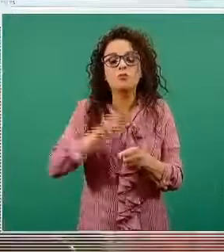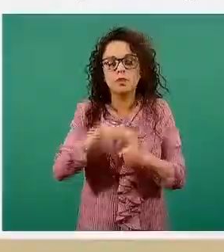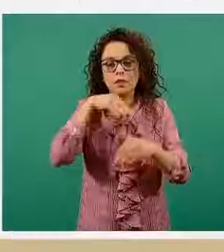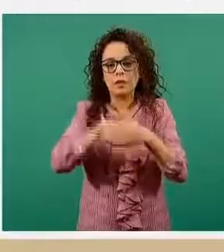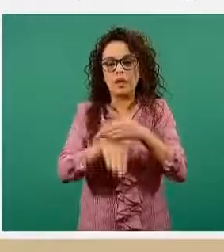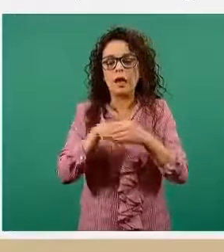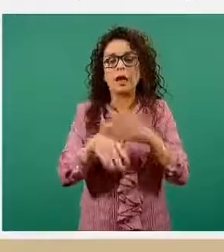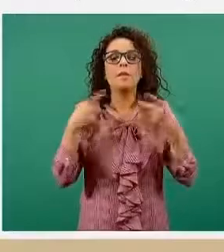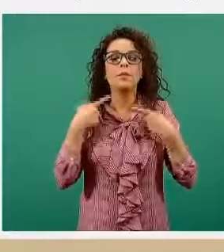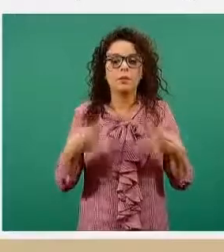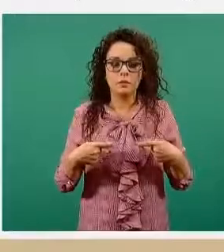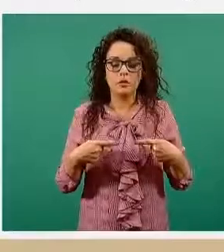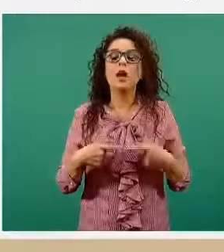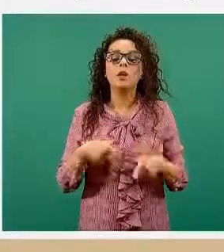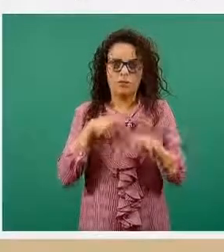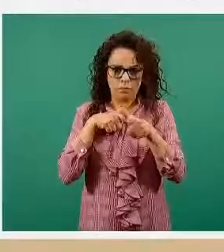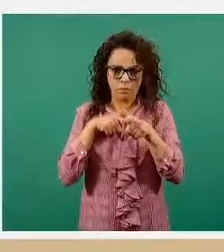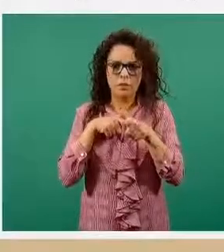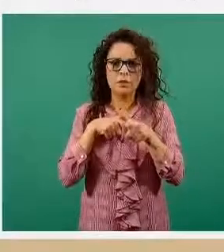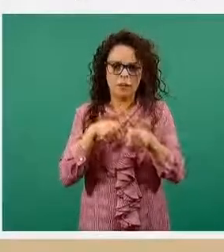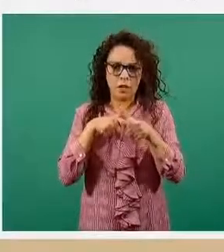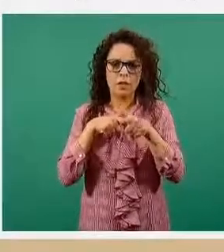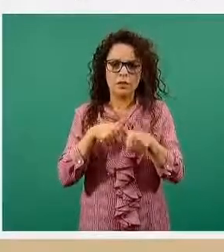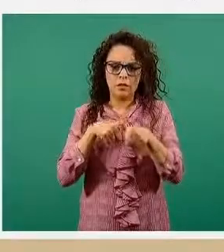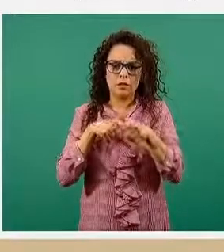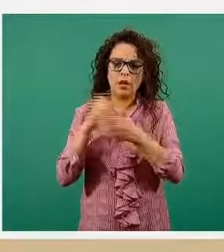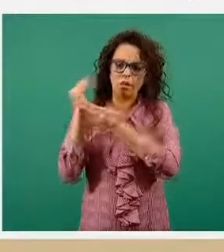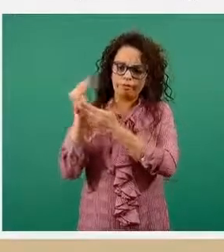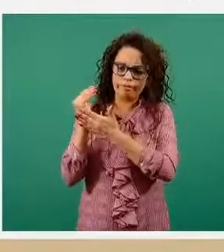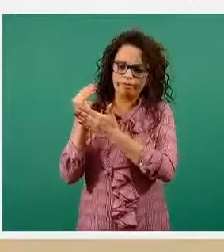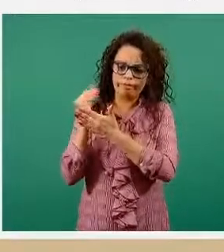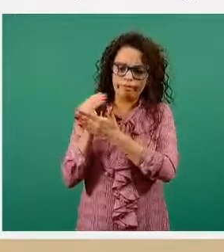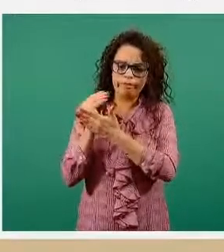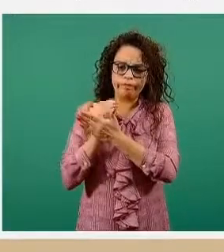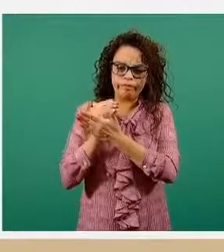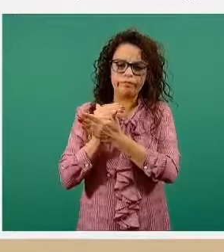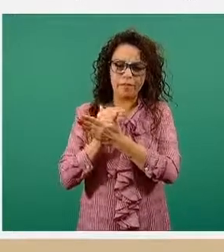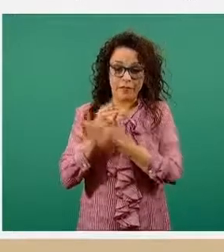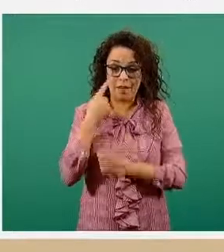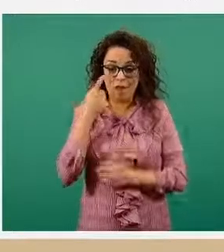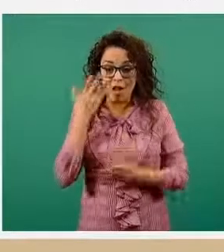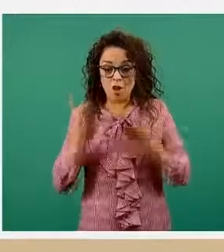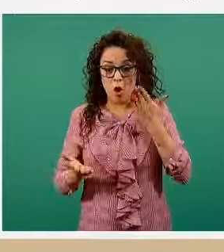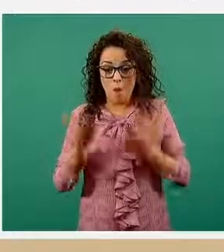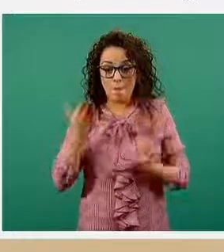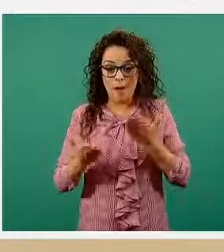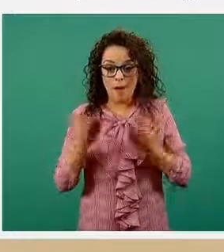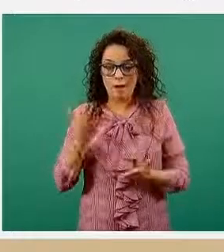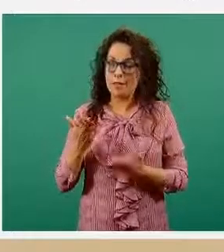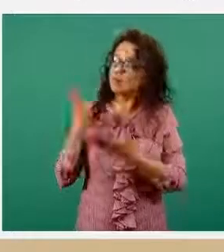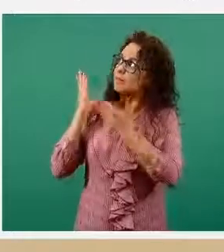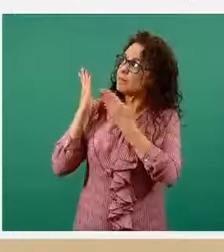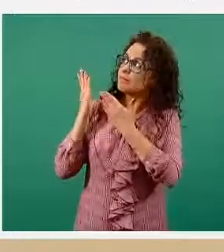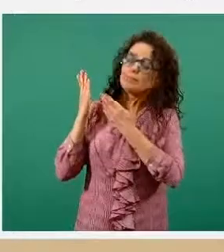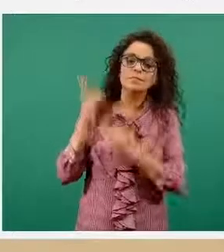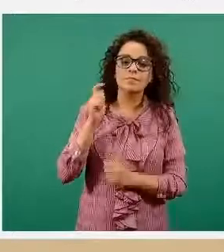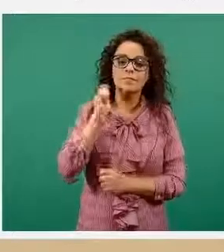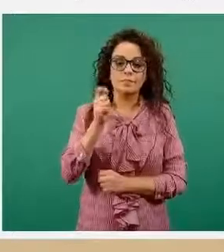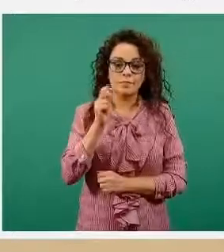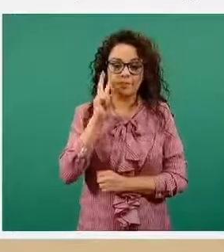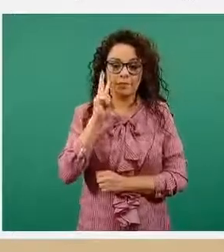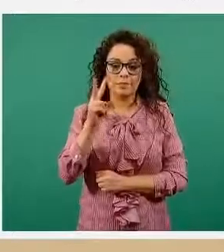las reducciones, sobre todo cuando las comparamos con esa segunda ola, este segundo ACME que vemos en la